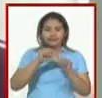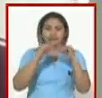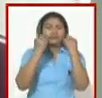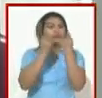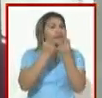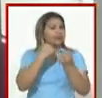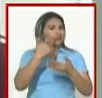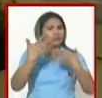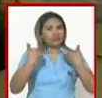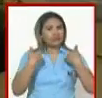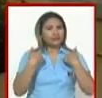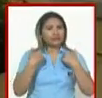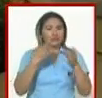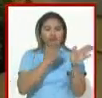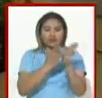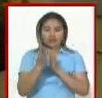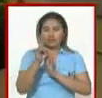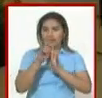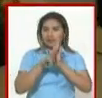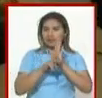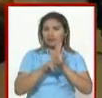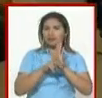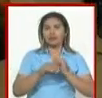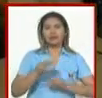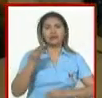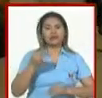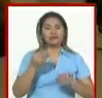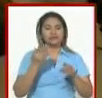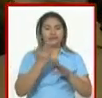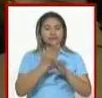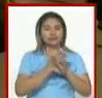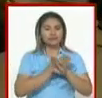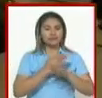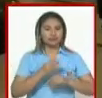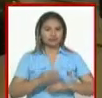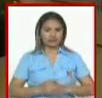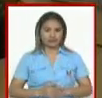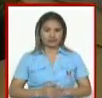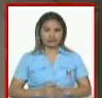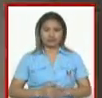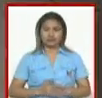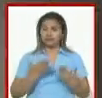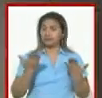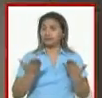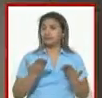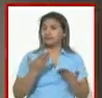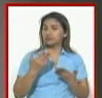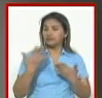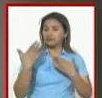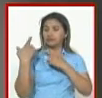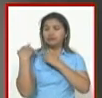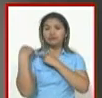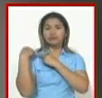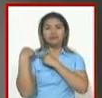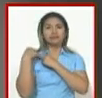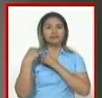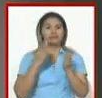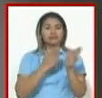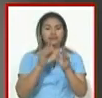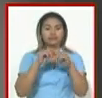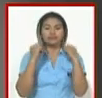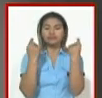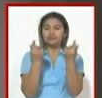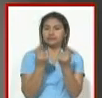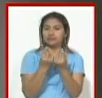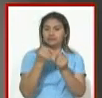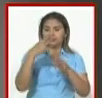comisión procederá conforme a norma cuando se trata de un procedimiento donde hay una instancia competente que es el órgano